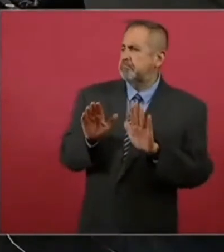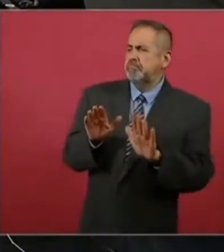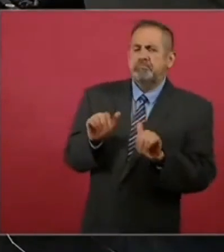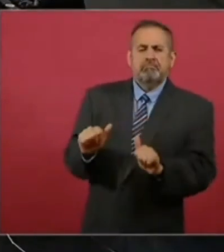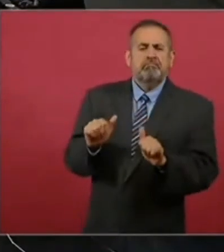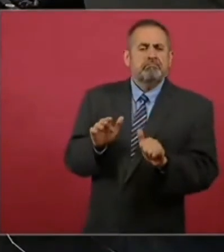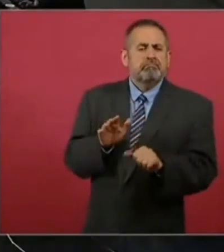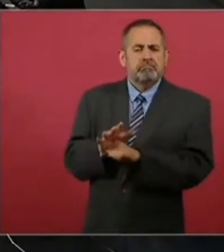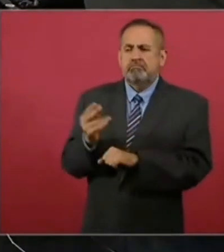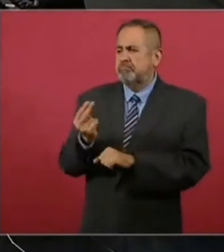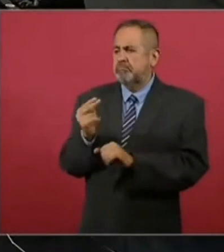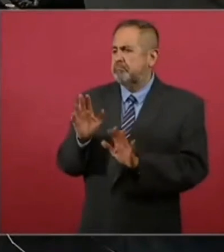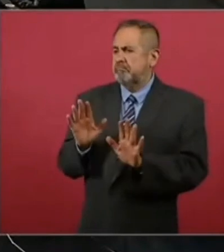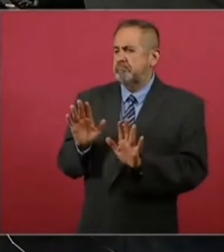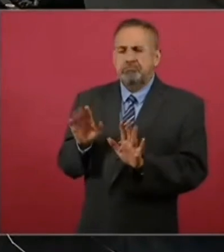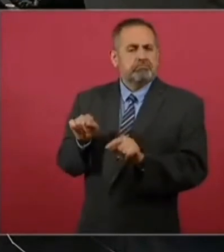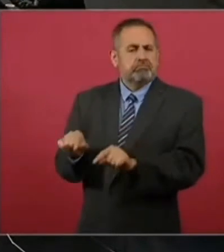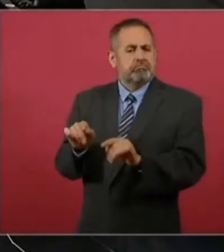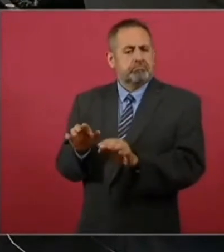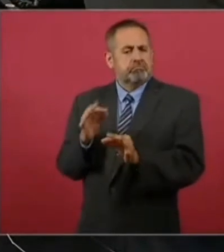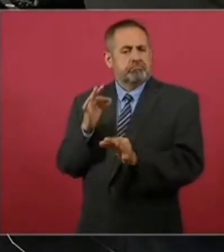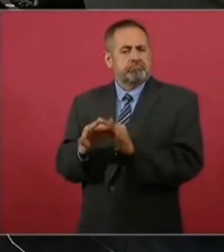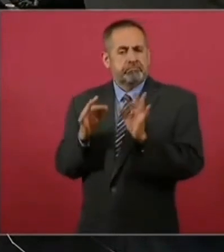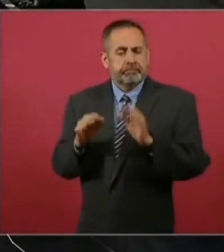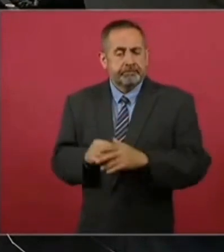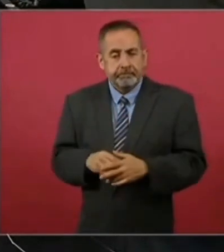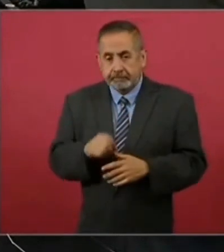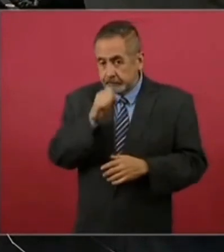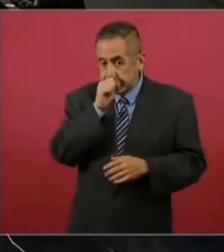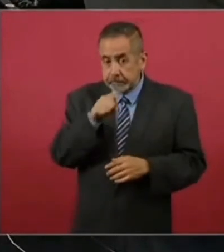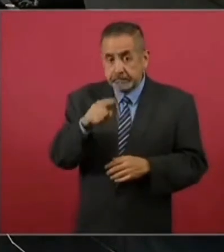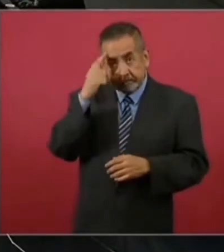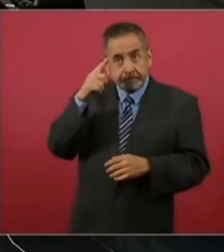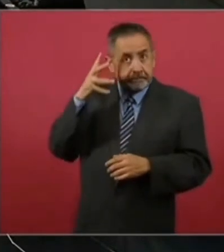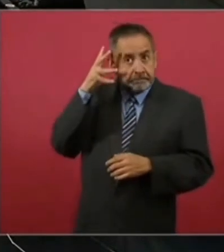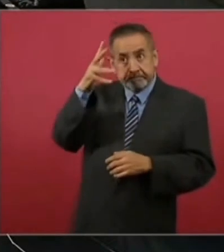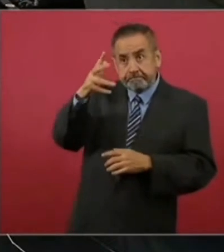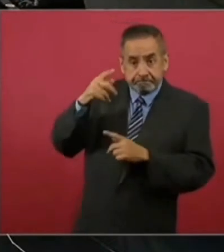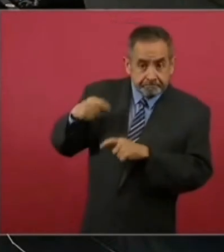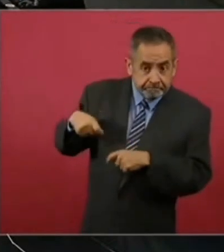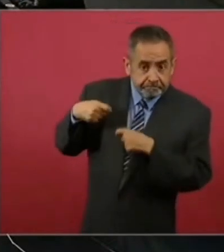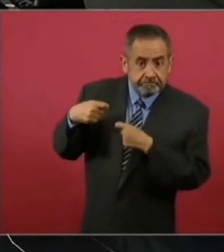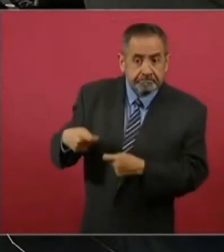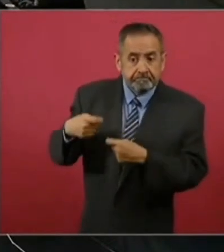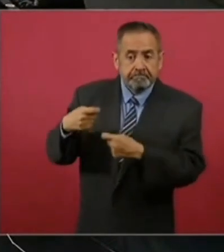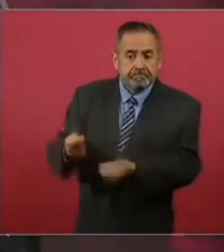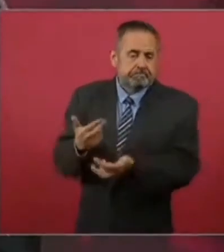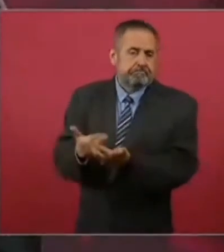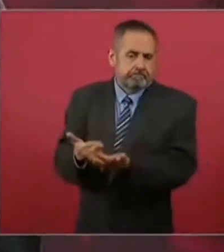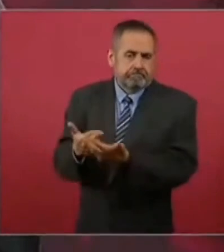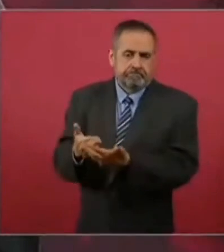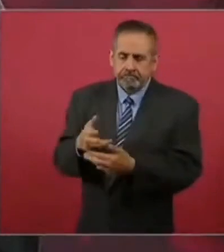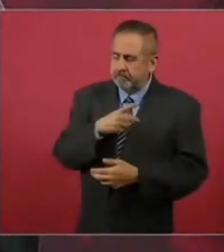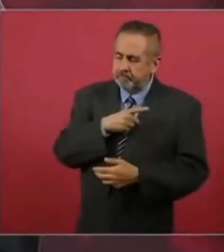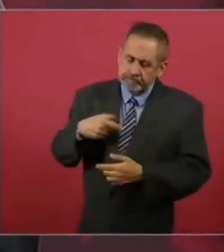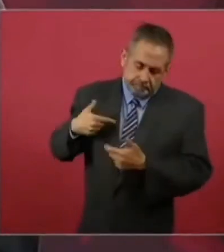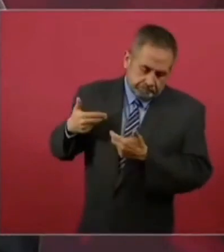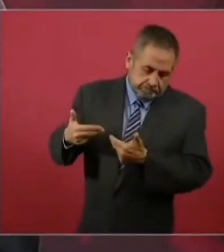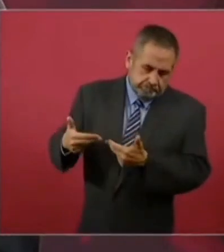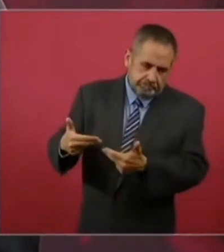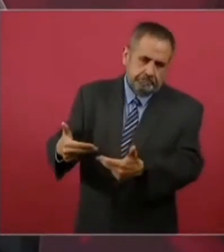Además, tenemos que dejarle a las nuevas generaciones estos recursos.